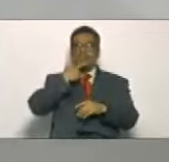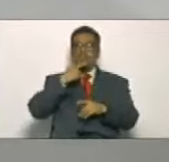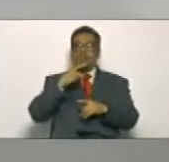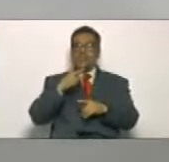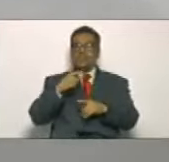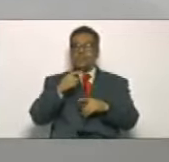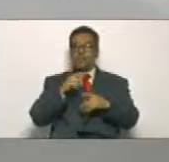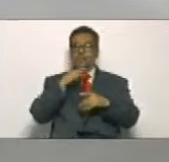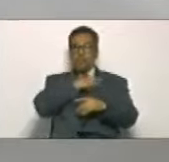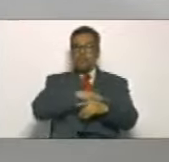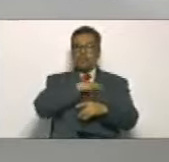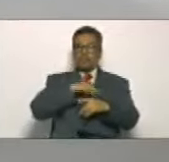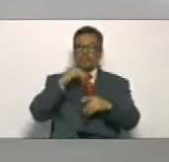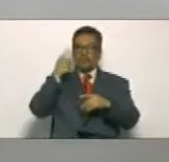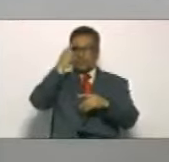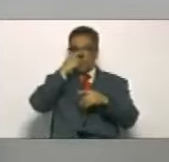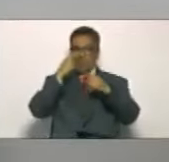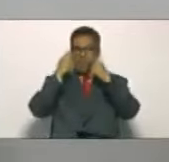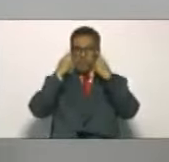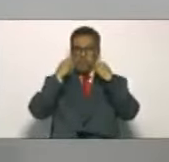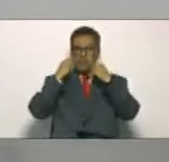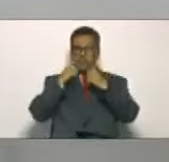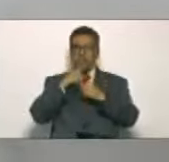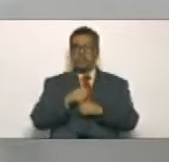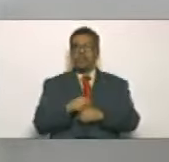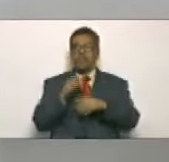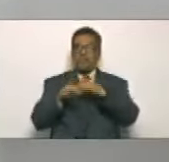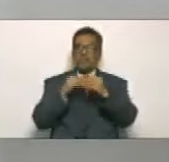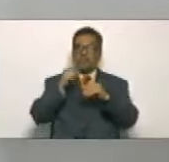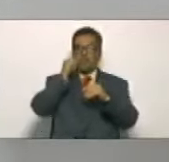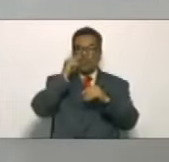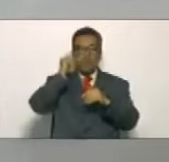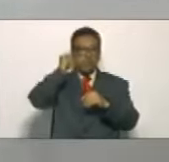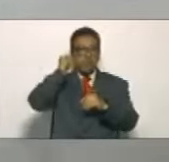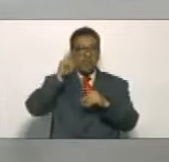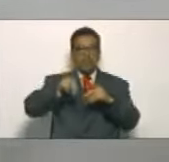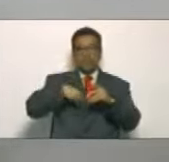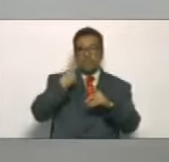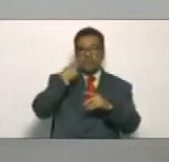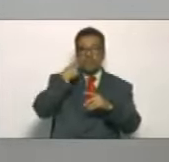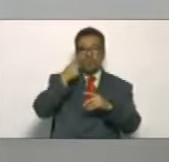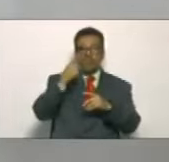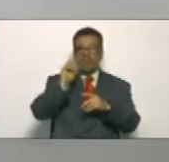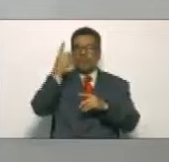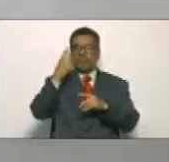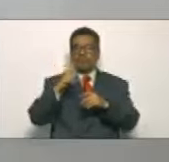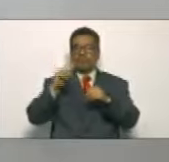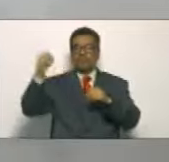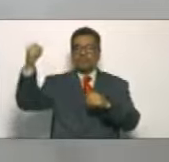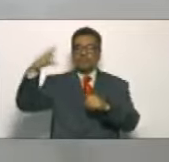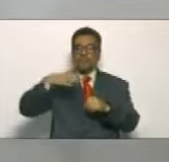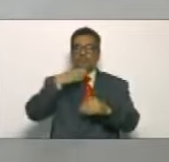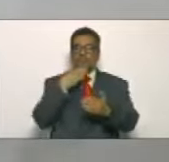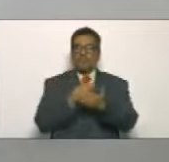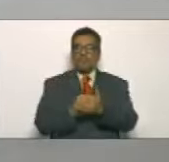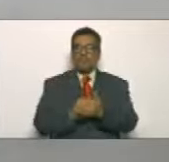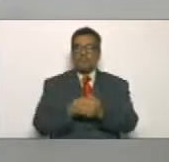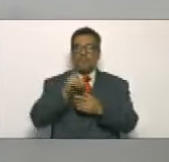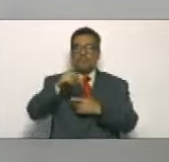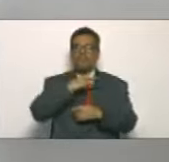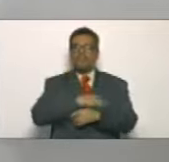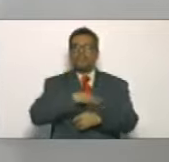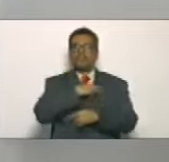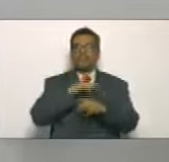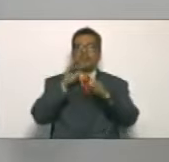lo que fue la misión Milagro? ¿Cuántos hombres y mujeres pudieron ver por primera vez la luz gracias a la